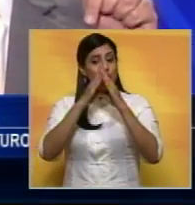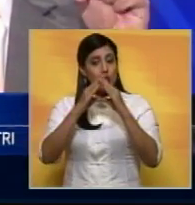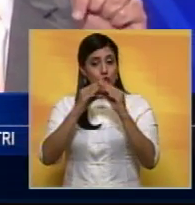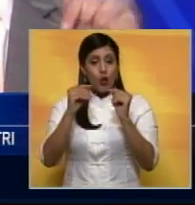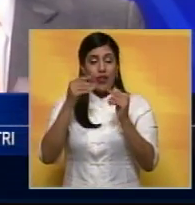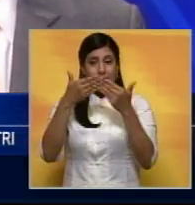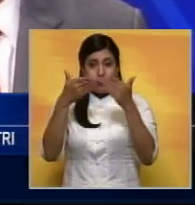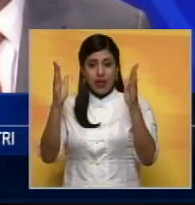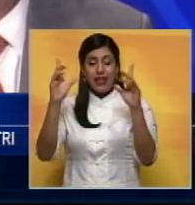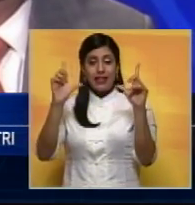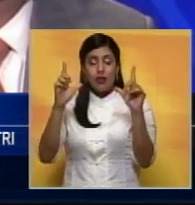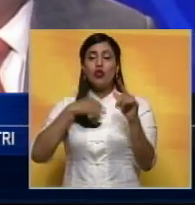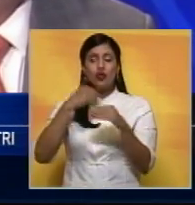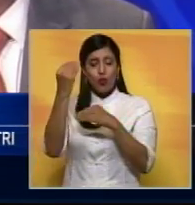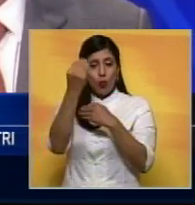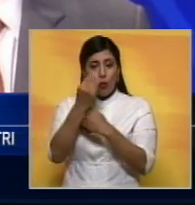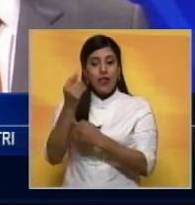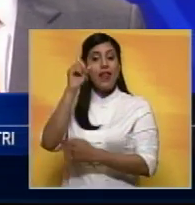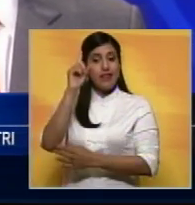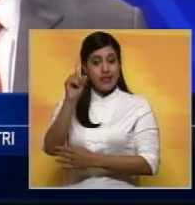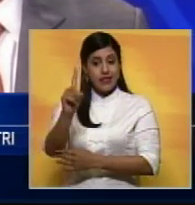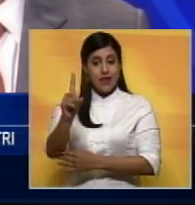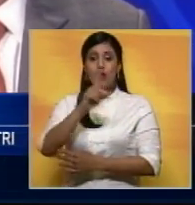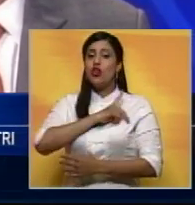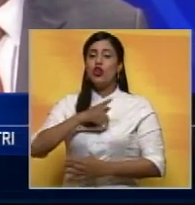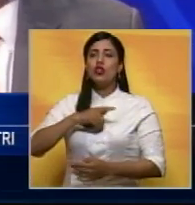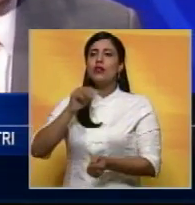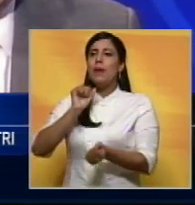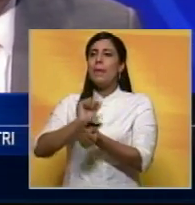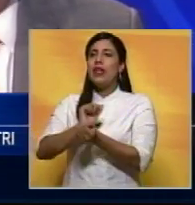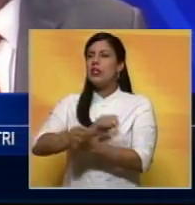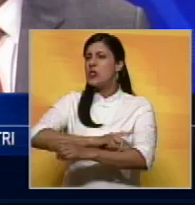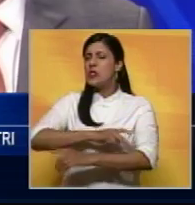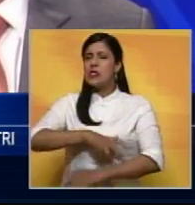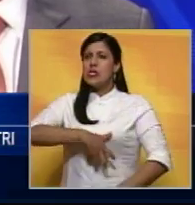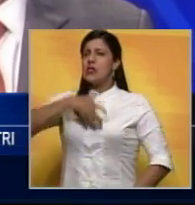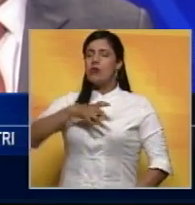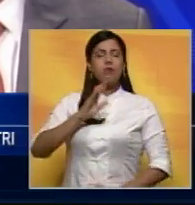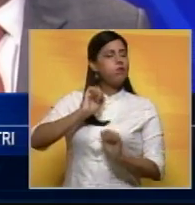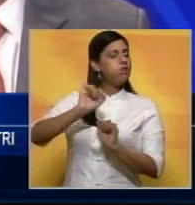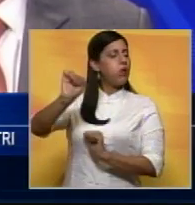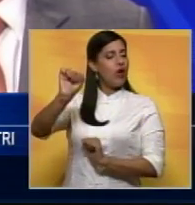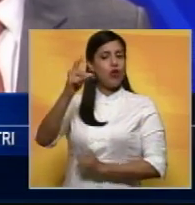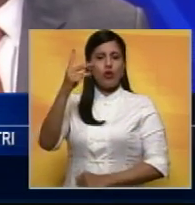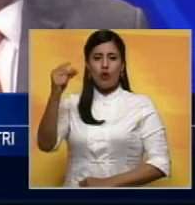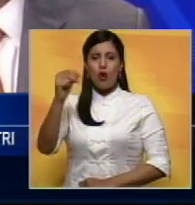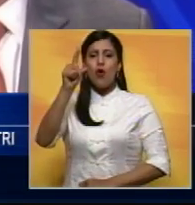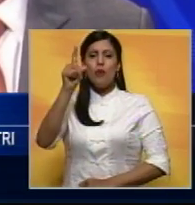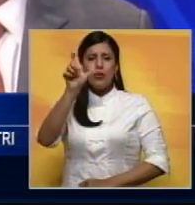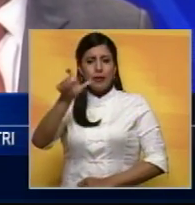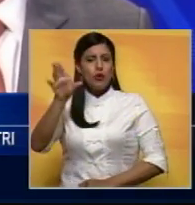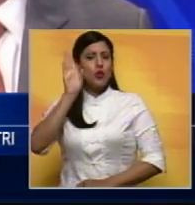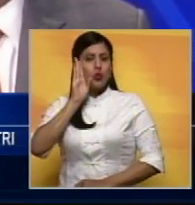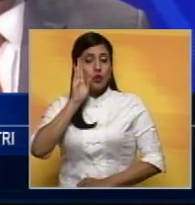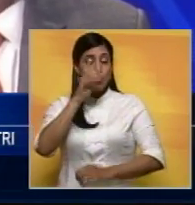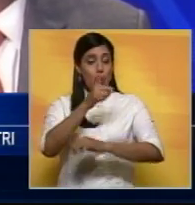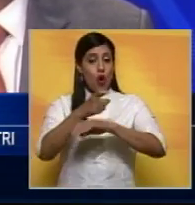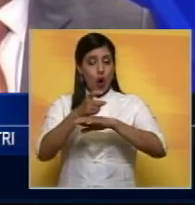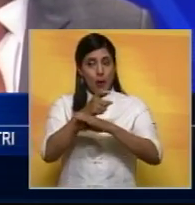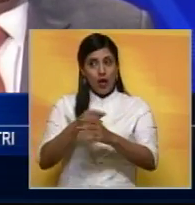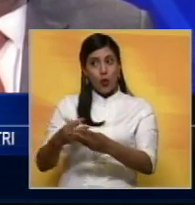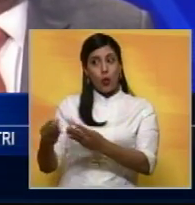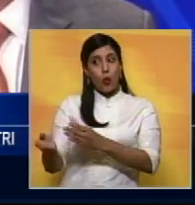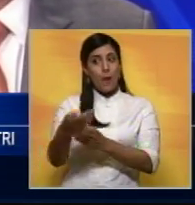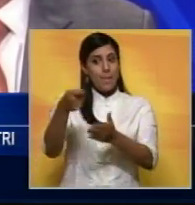todas estas ventanas nosotros tenemos que cuidarlas. Y no podemos ser presos del radicalismo y de mucha gente infiltrada que el gobierno nos